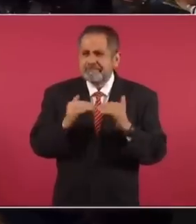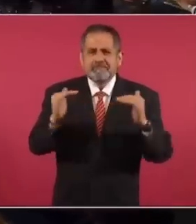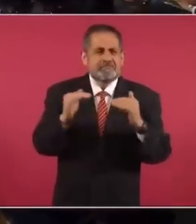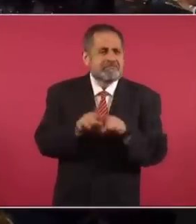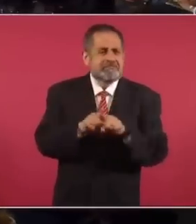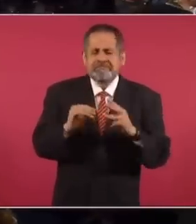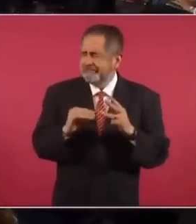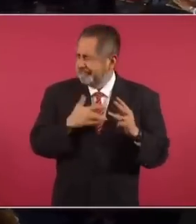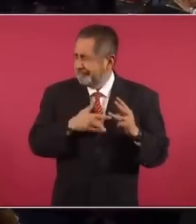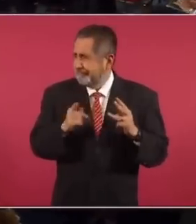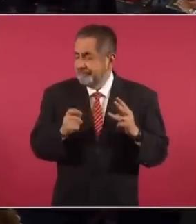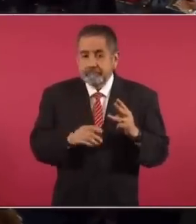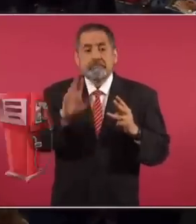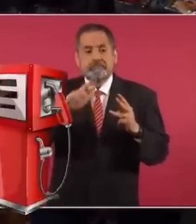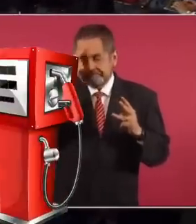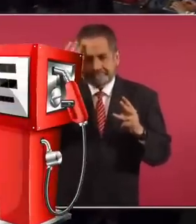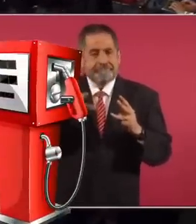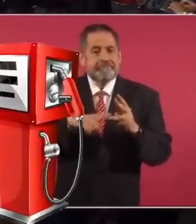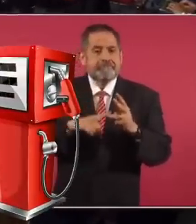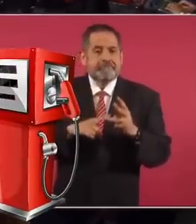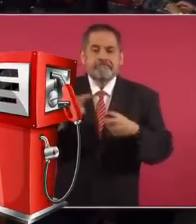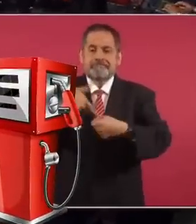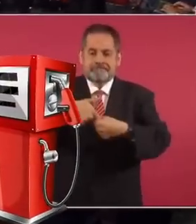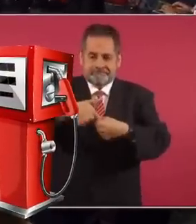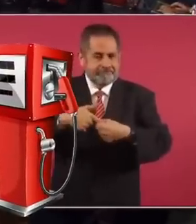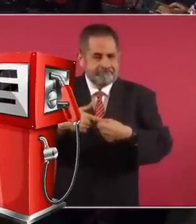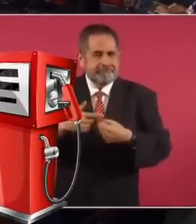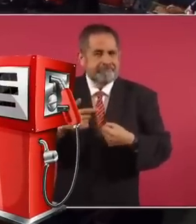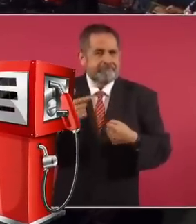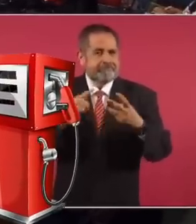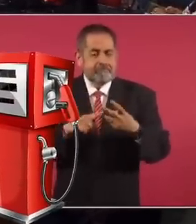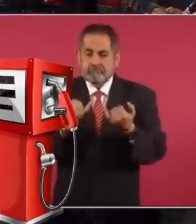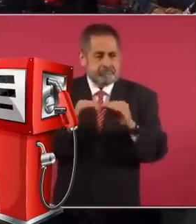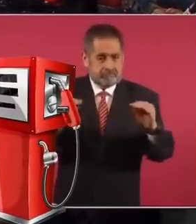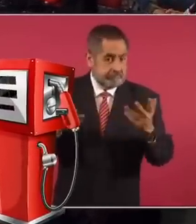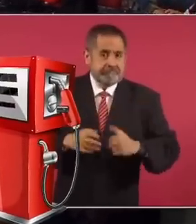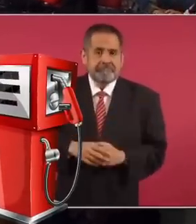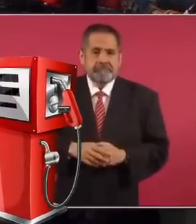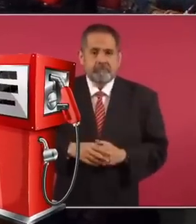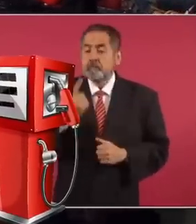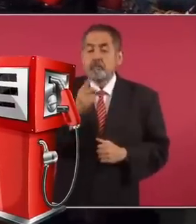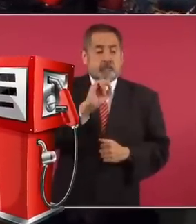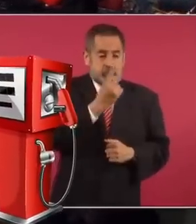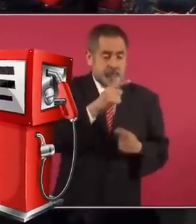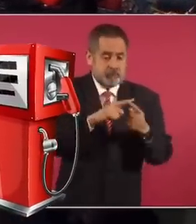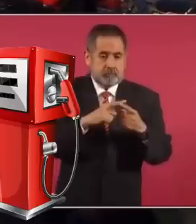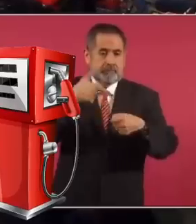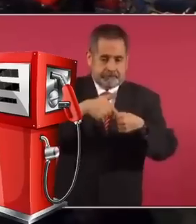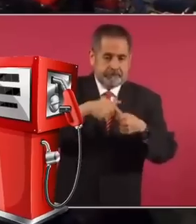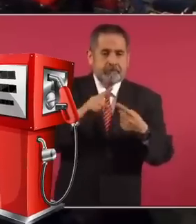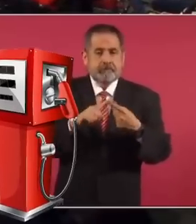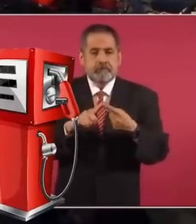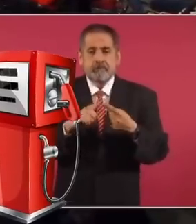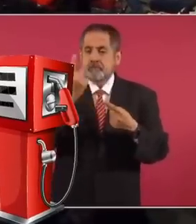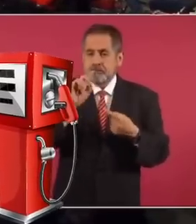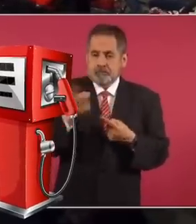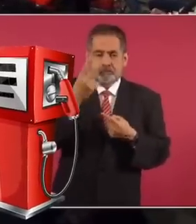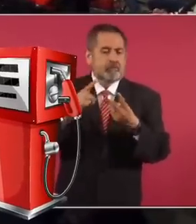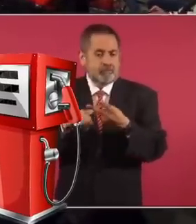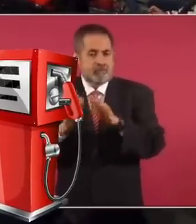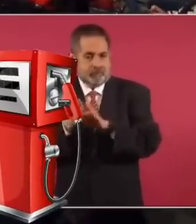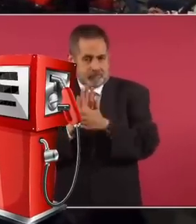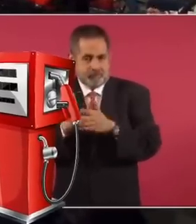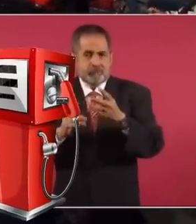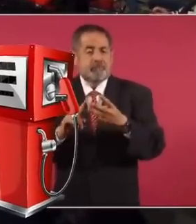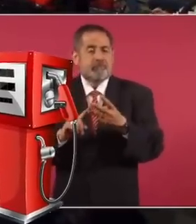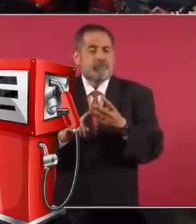equivalente entonces, ya sé gasolina dice, un dólar la gasolina un dólar